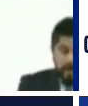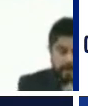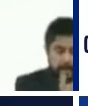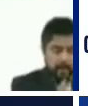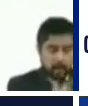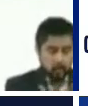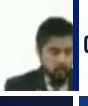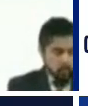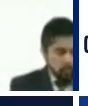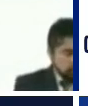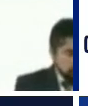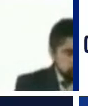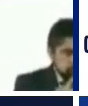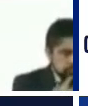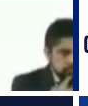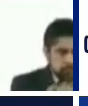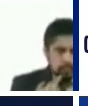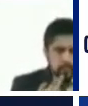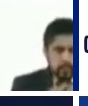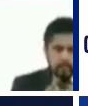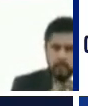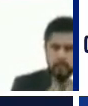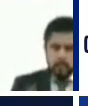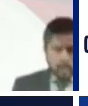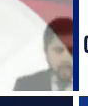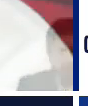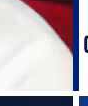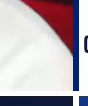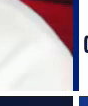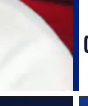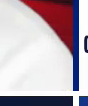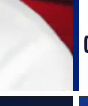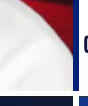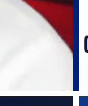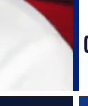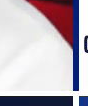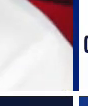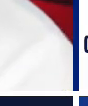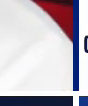debe realizarse en el tiempo que fue programado ya en su momento.